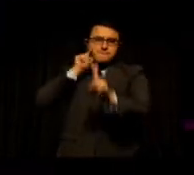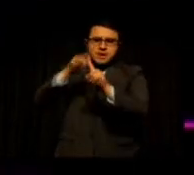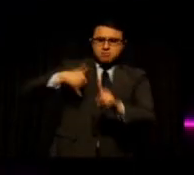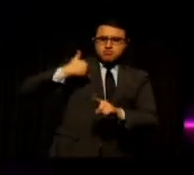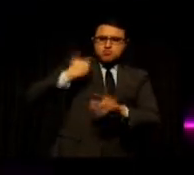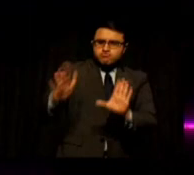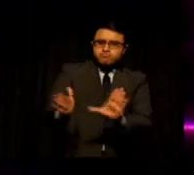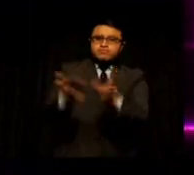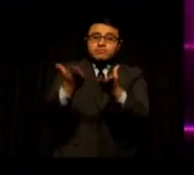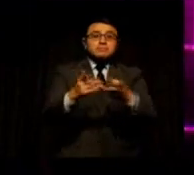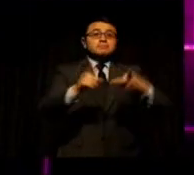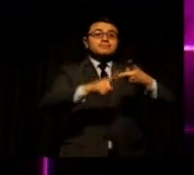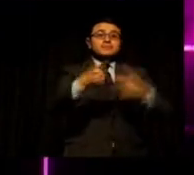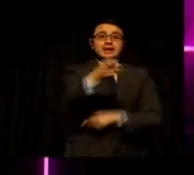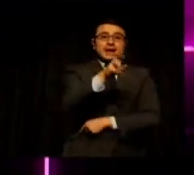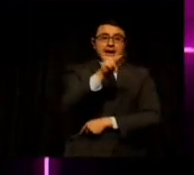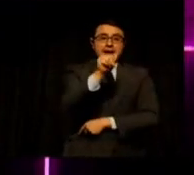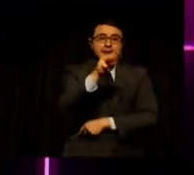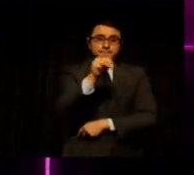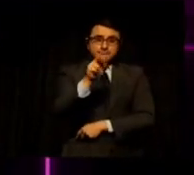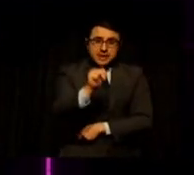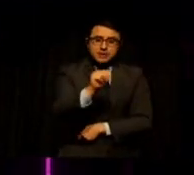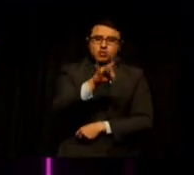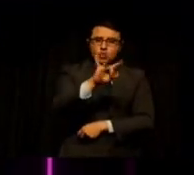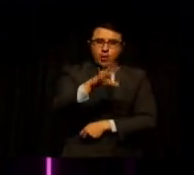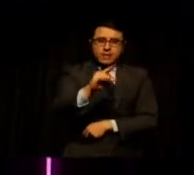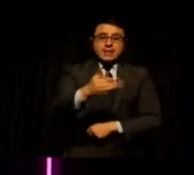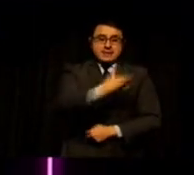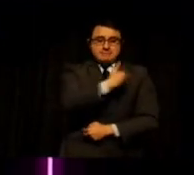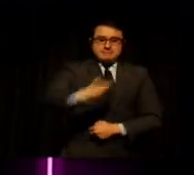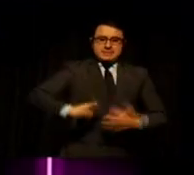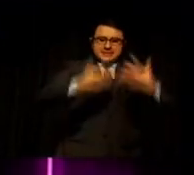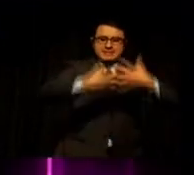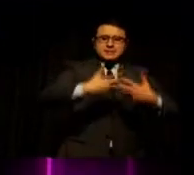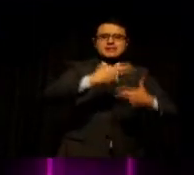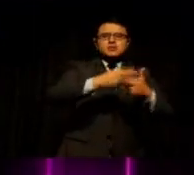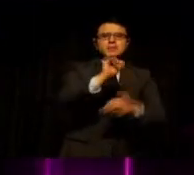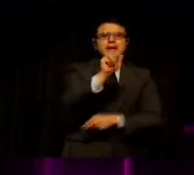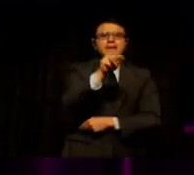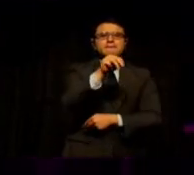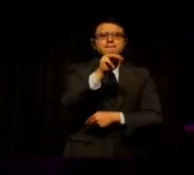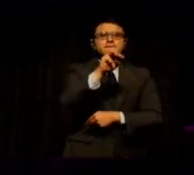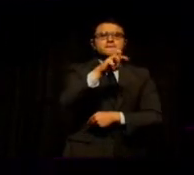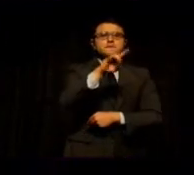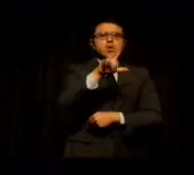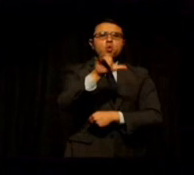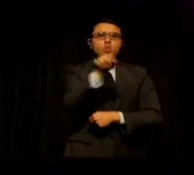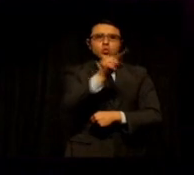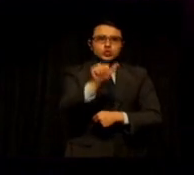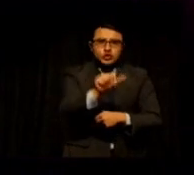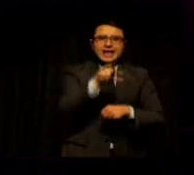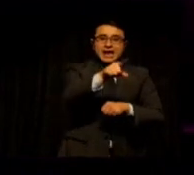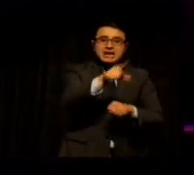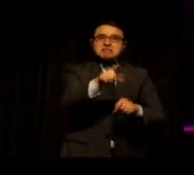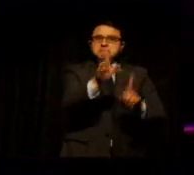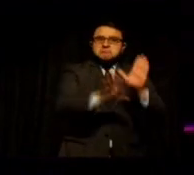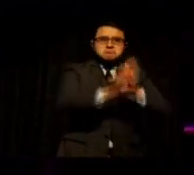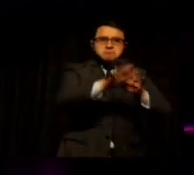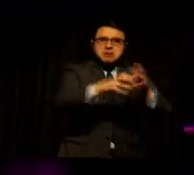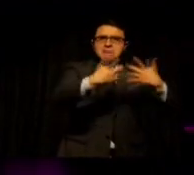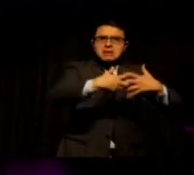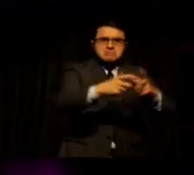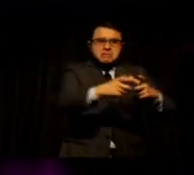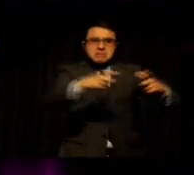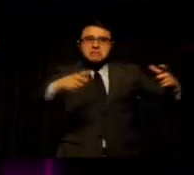a germán rueda nuestro viceministro a nacho gaitán el presidente impulsa nuestra aceleradora incubadora empresarial mi